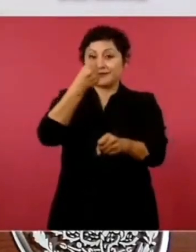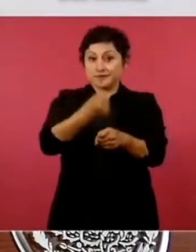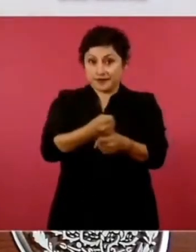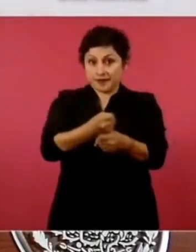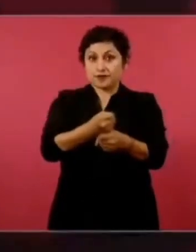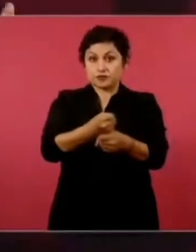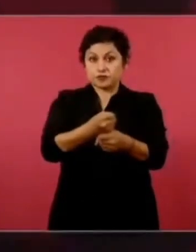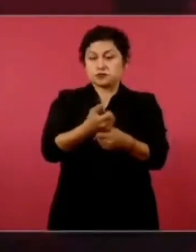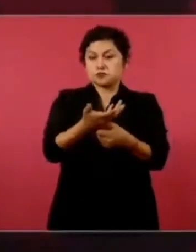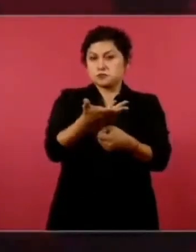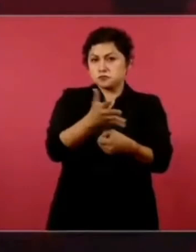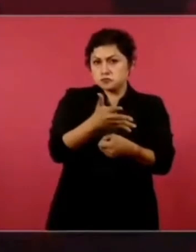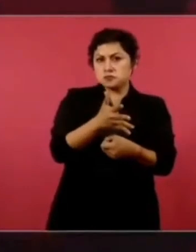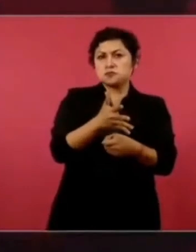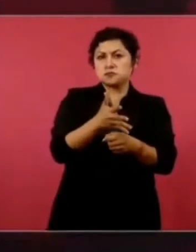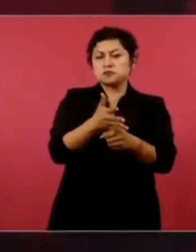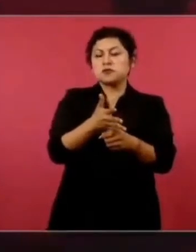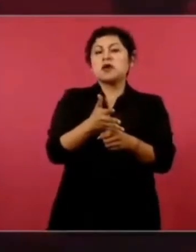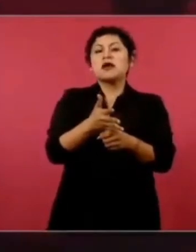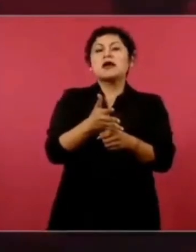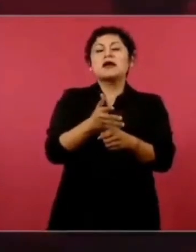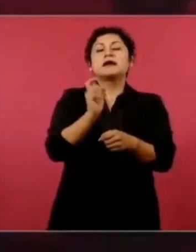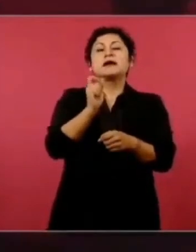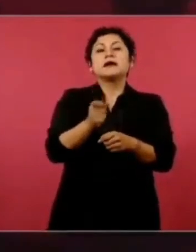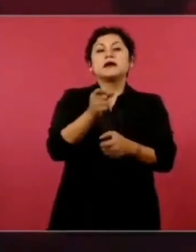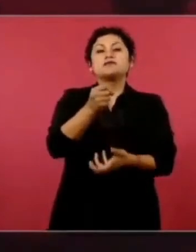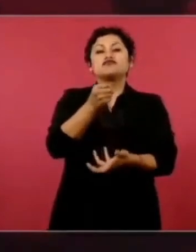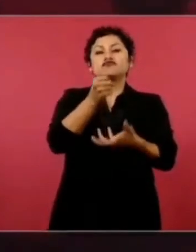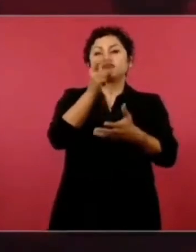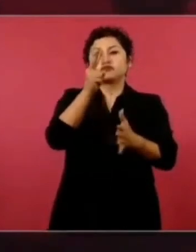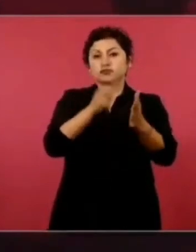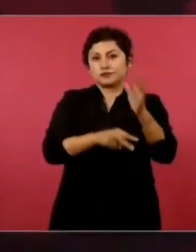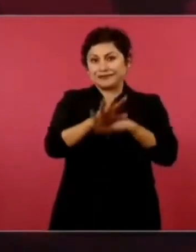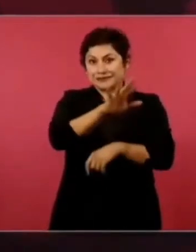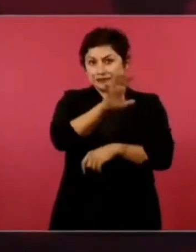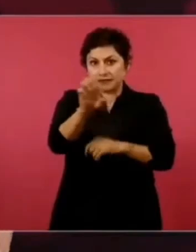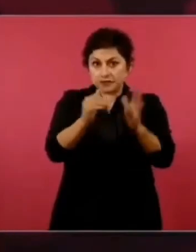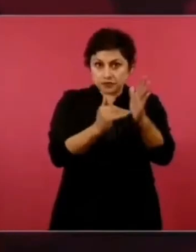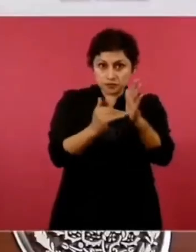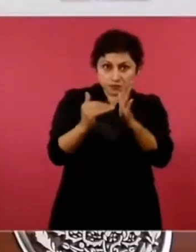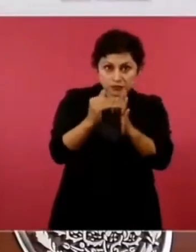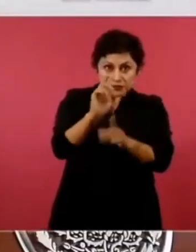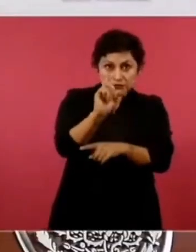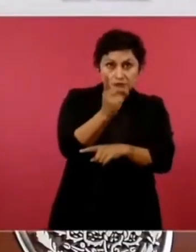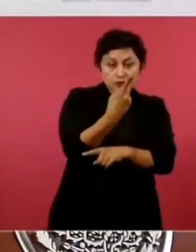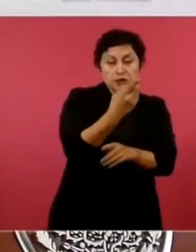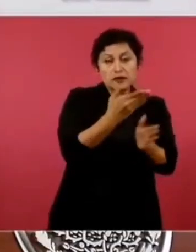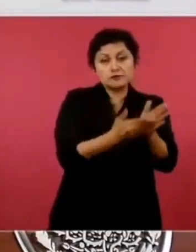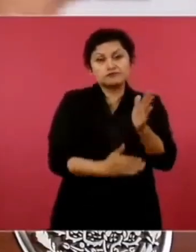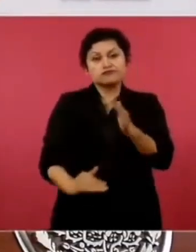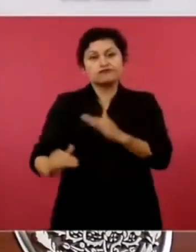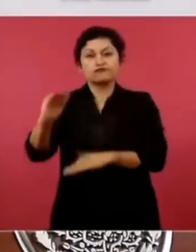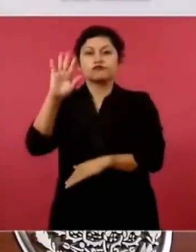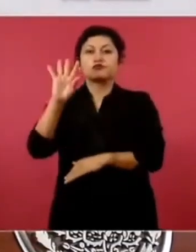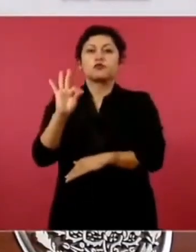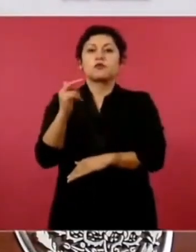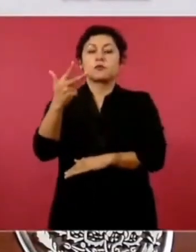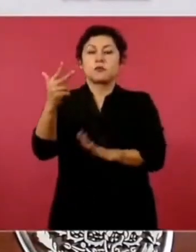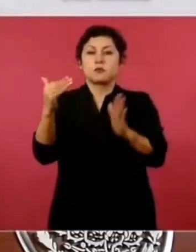de 2.500 millones de dólares a 48.000 millones de dólares. Y